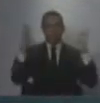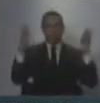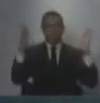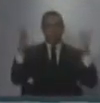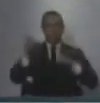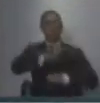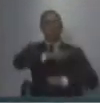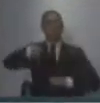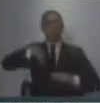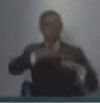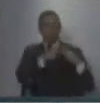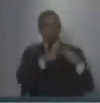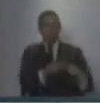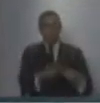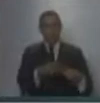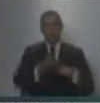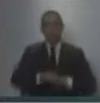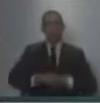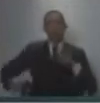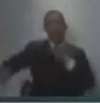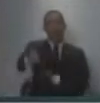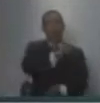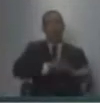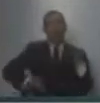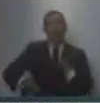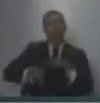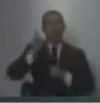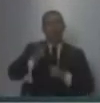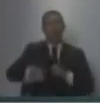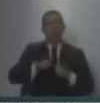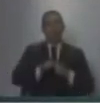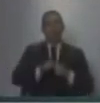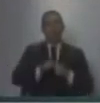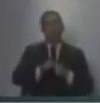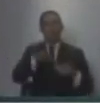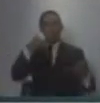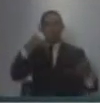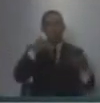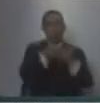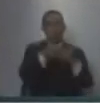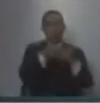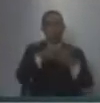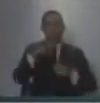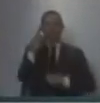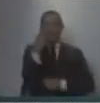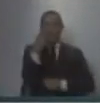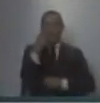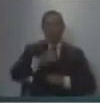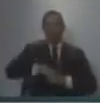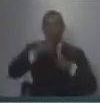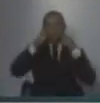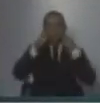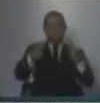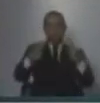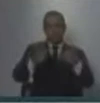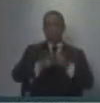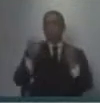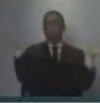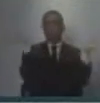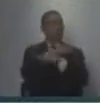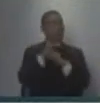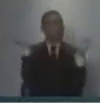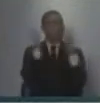Nuestra voluntad de combatir la inseguridad no tiene condiciones, por ello que promovemos las